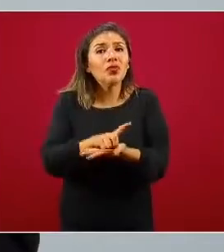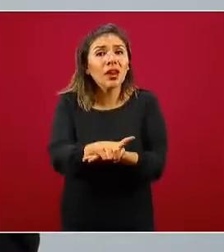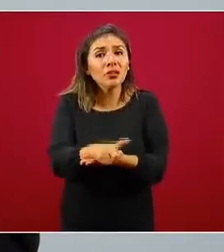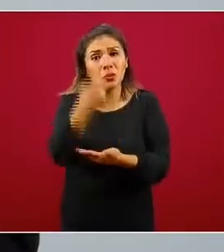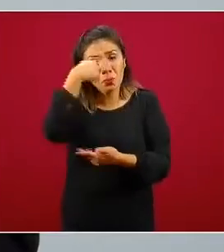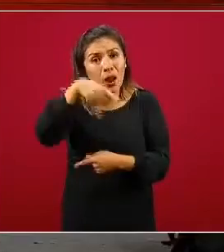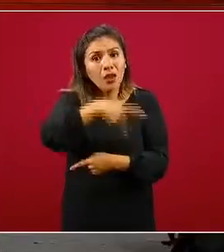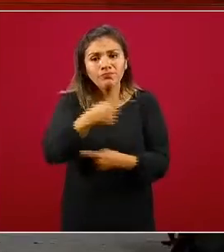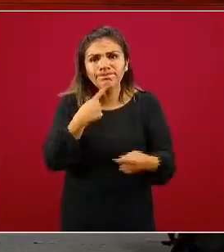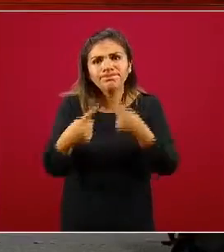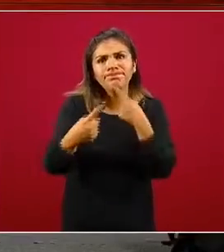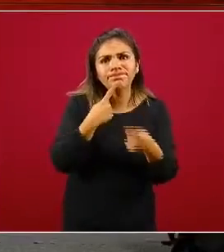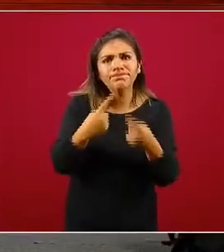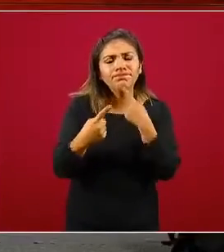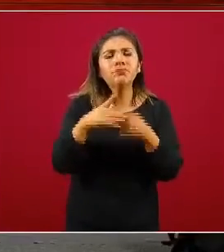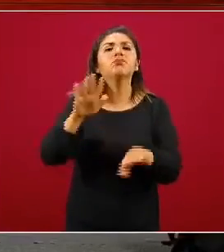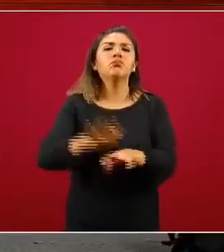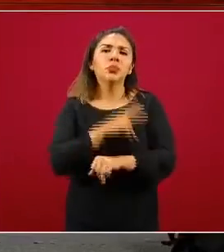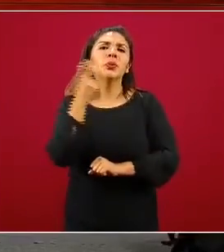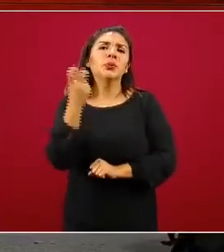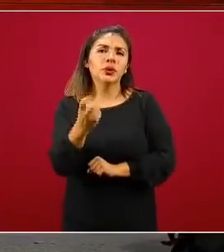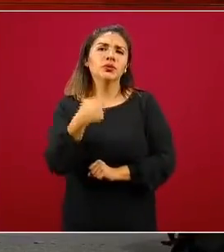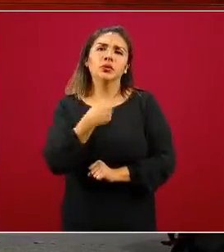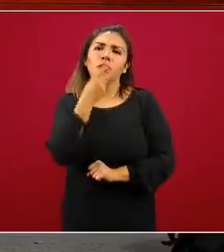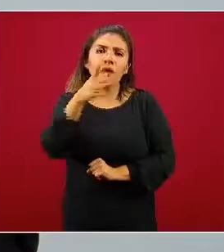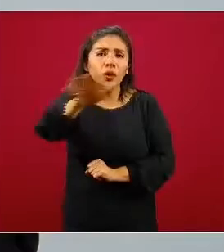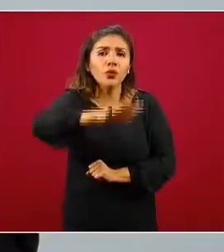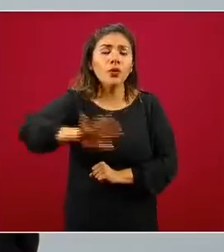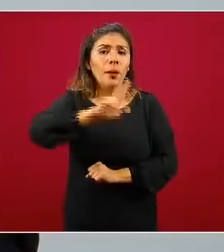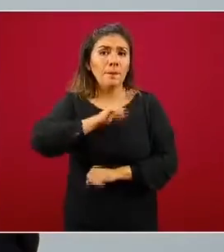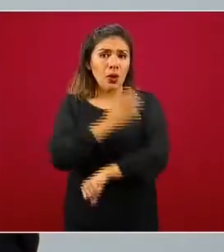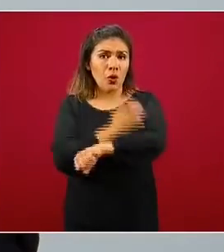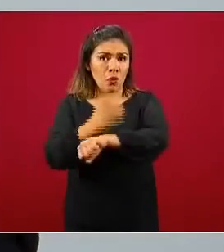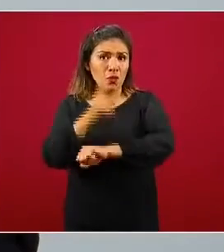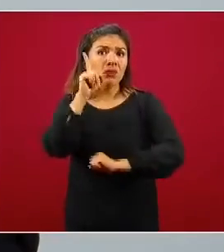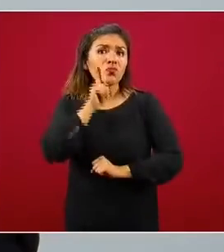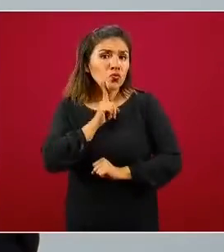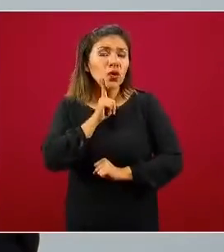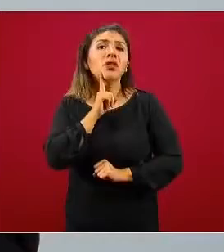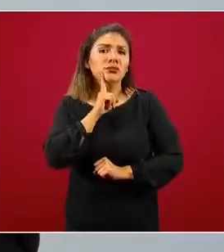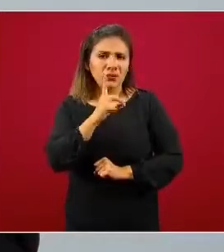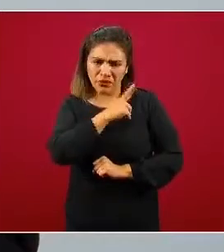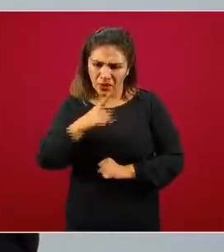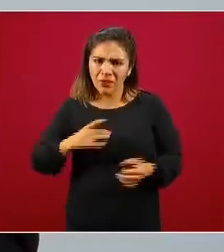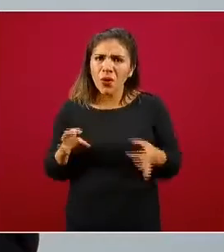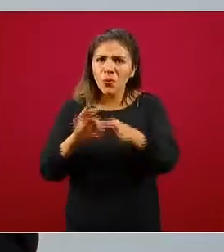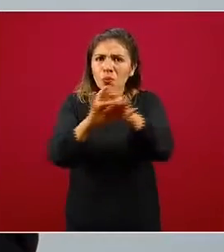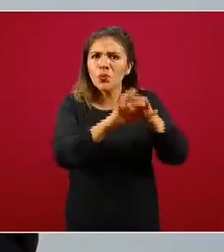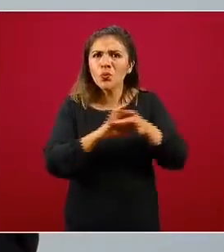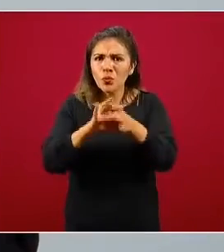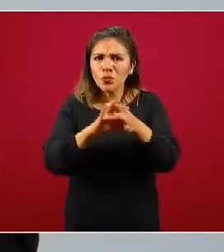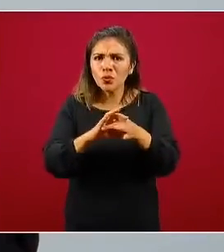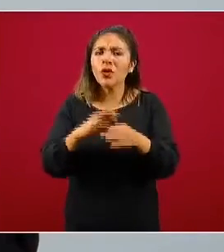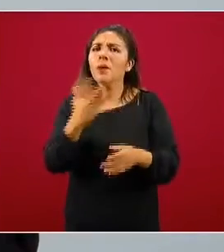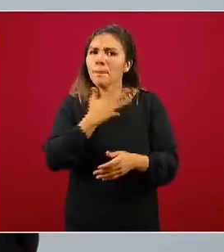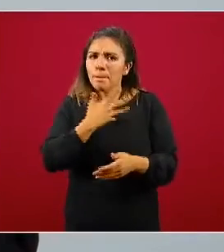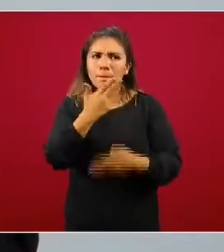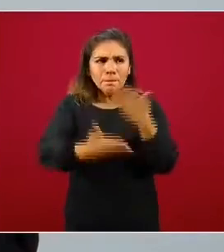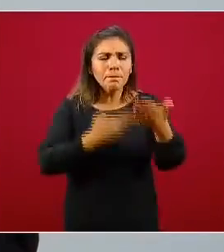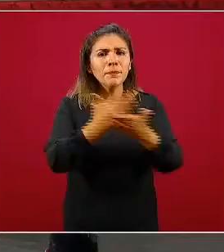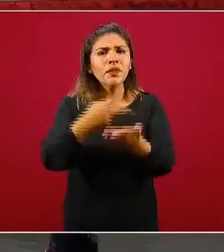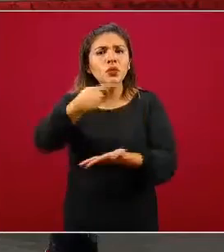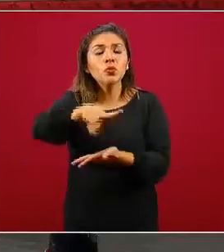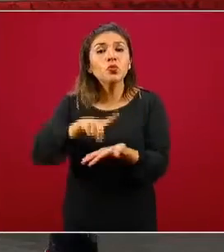la organización, por lo tanto pido a mis compañeras que nos unamos y que aprendan esos derechos y puedan